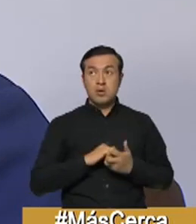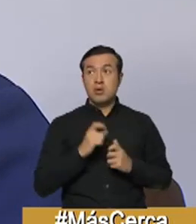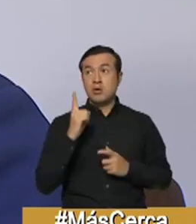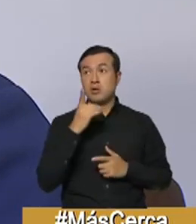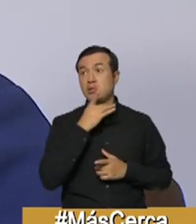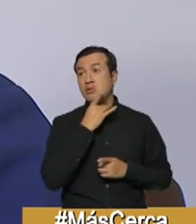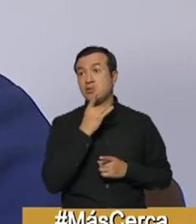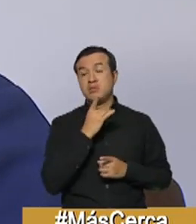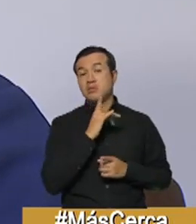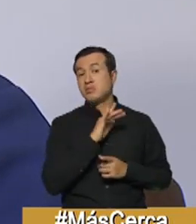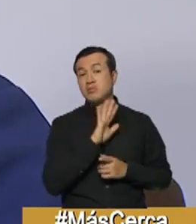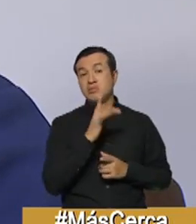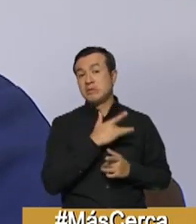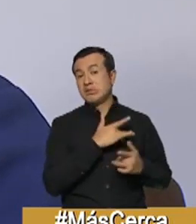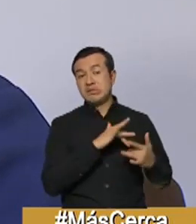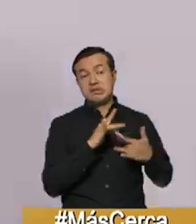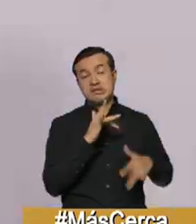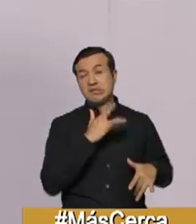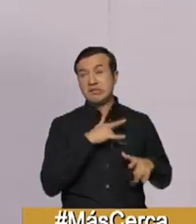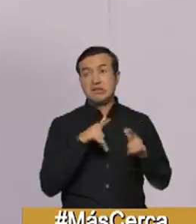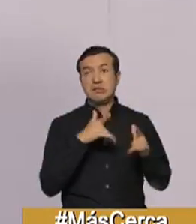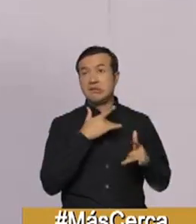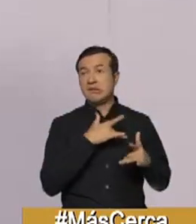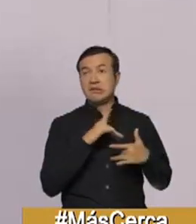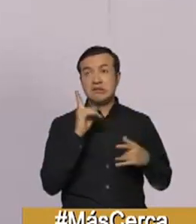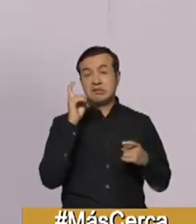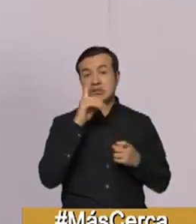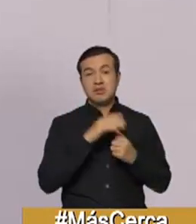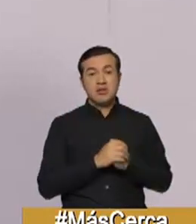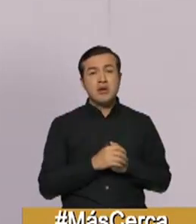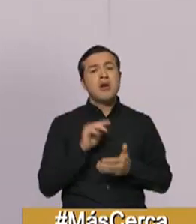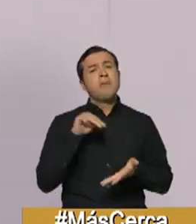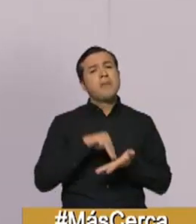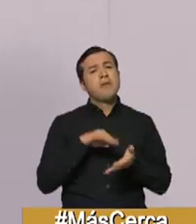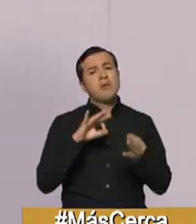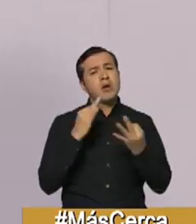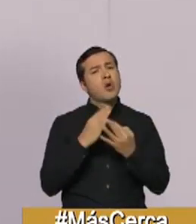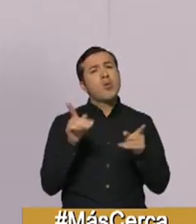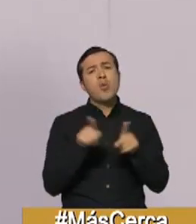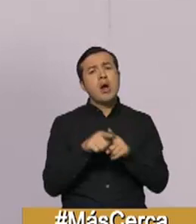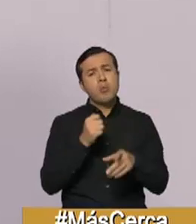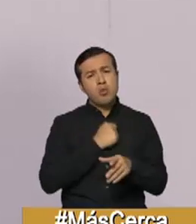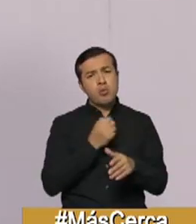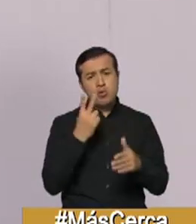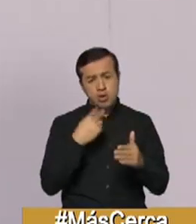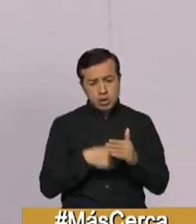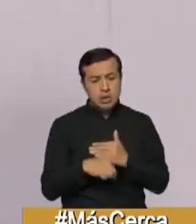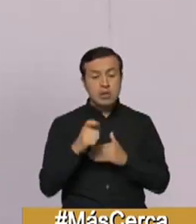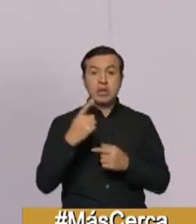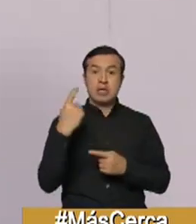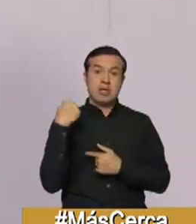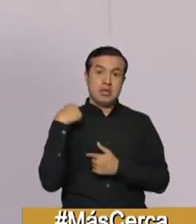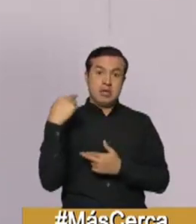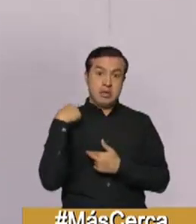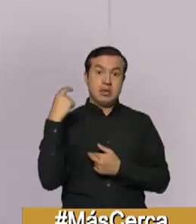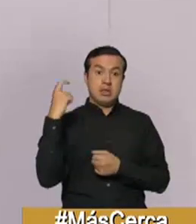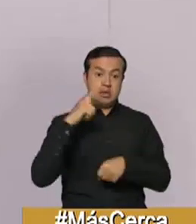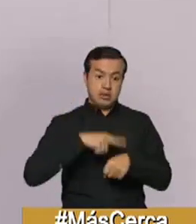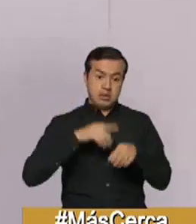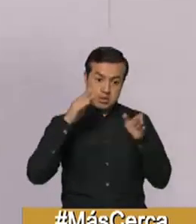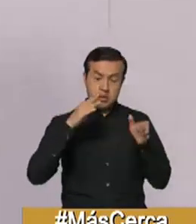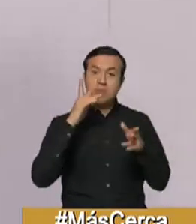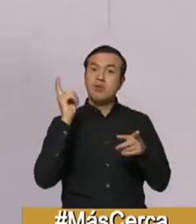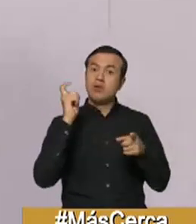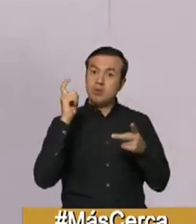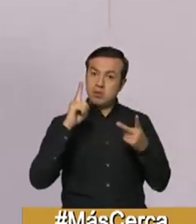nos... Ya no le gusta a la gente porque ya se complica. Ajá. Es un miembro más, es como tener un hijo, porque realmente debes tener tiempo, debes tener amor,